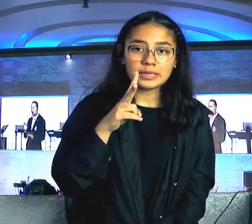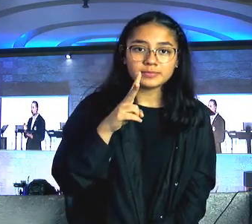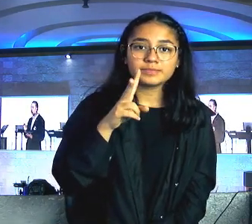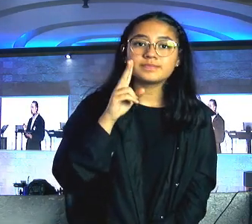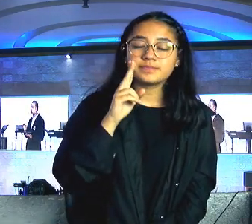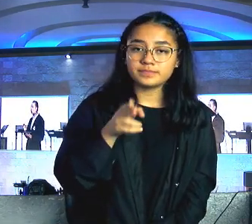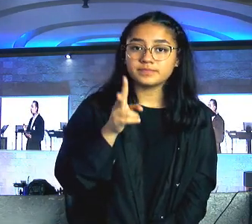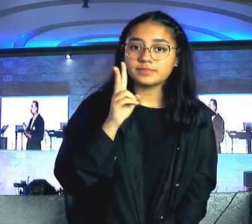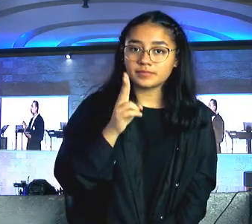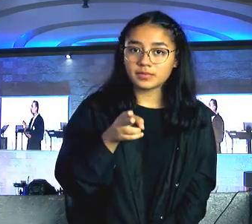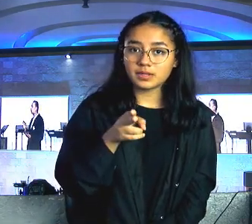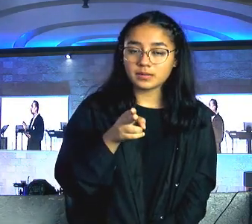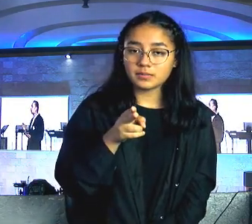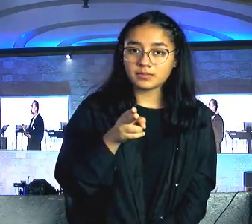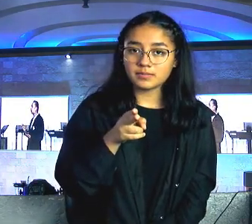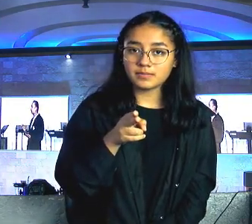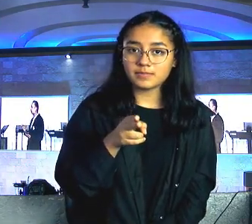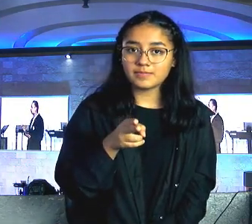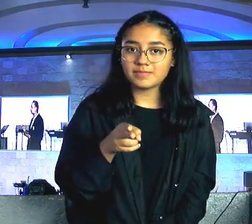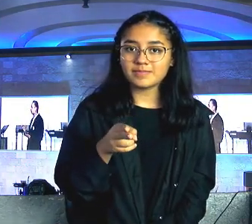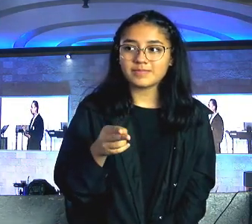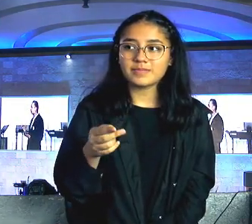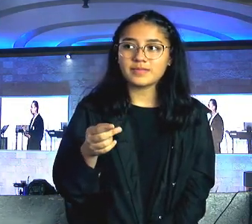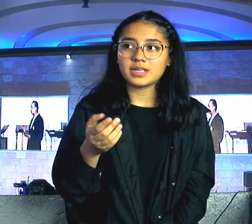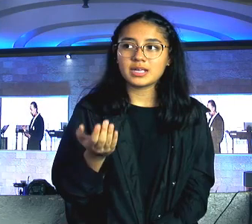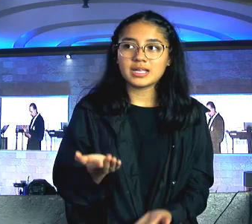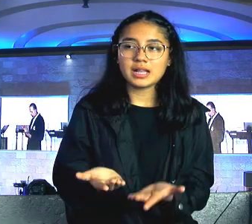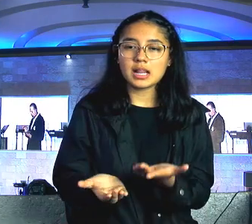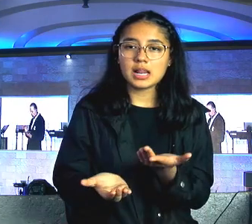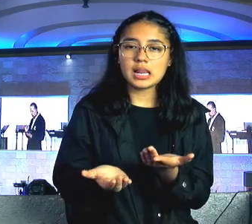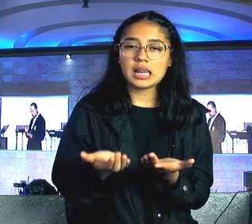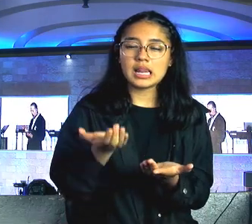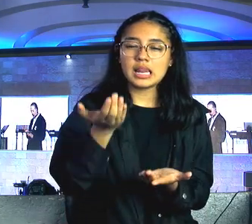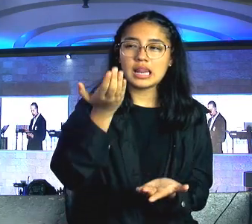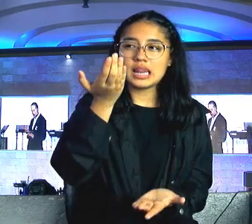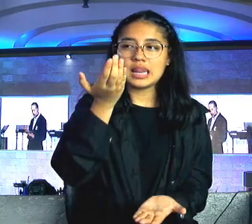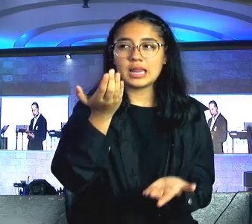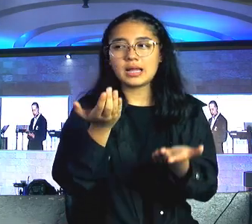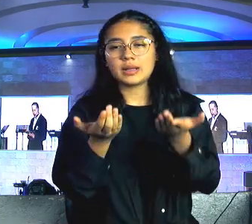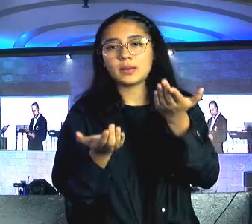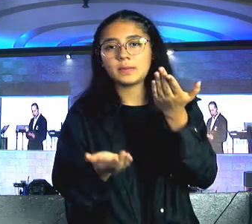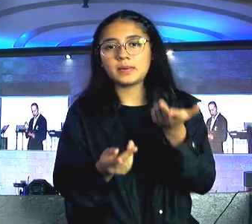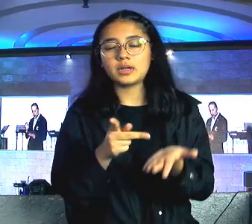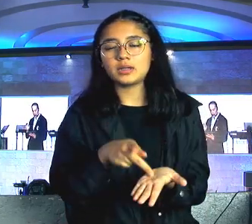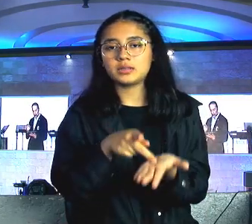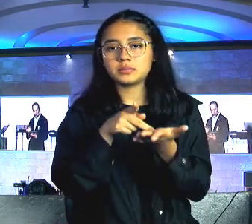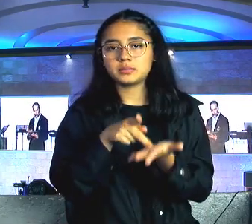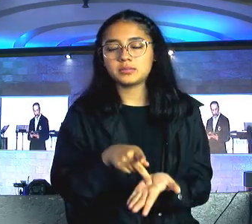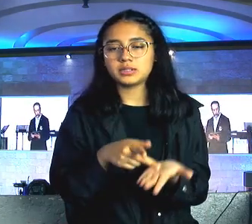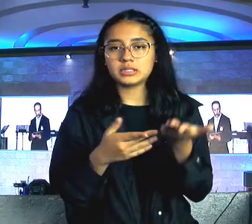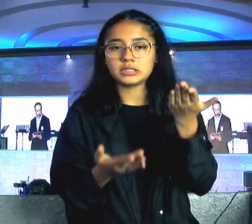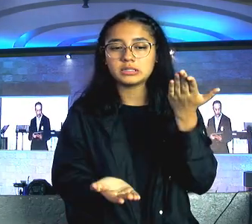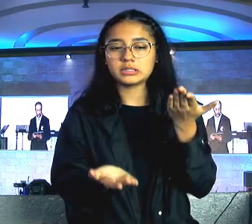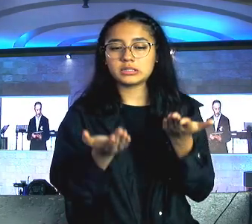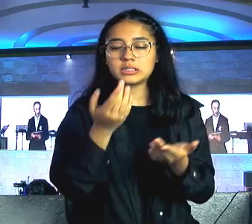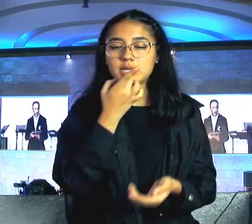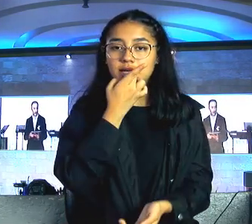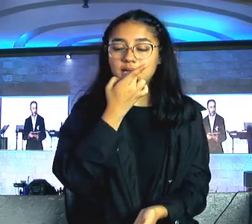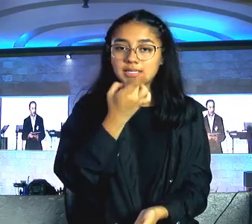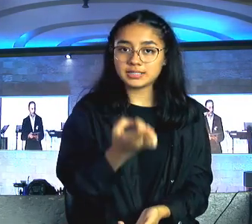además los pesa. Él los pesa y les da un verdadero valor.